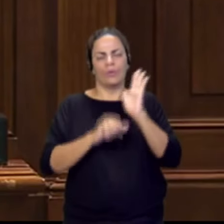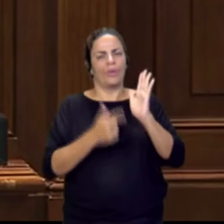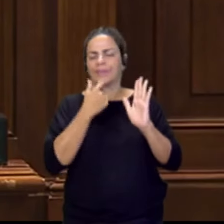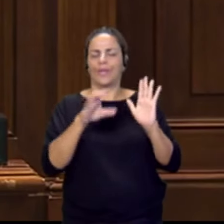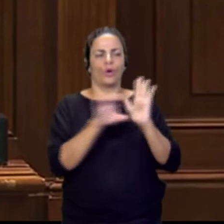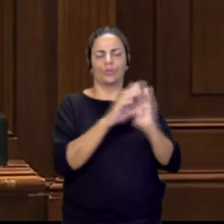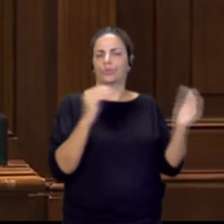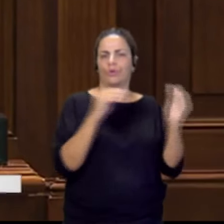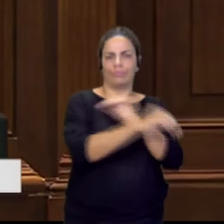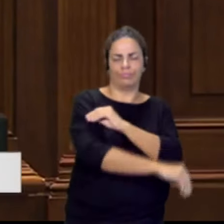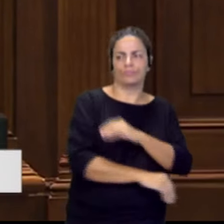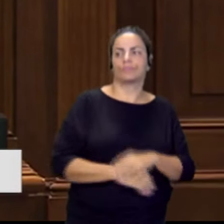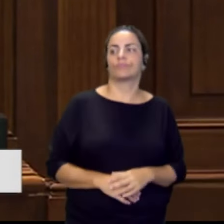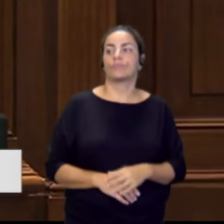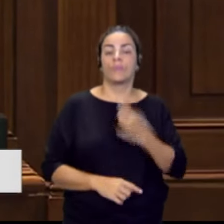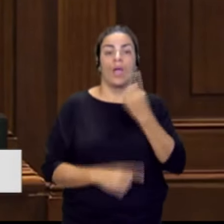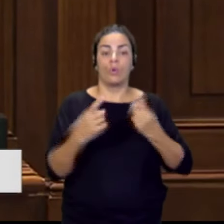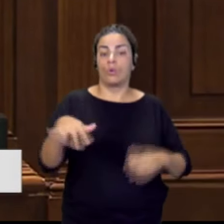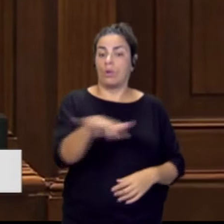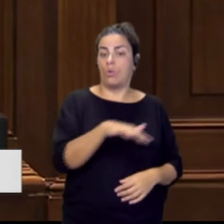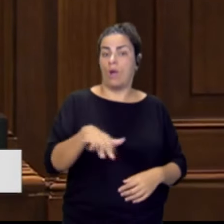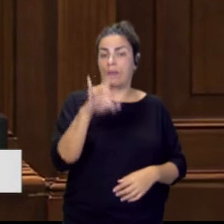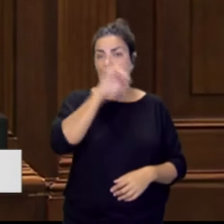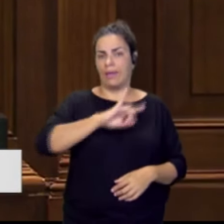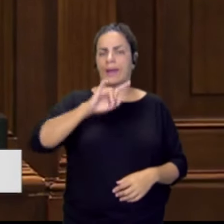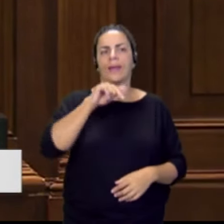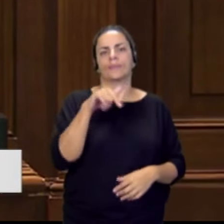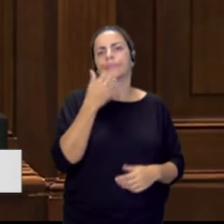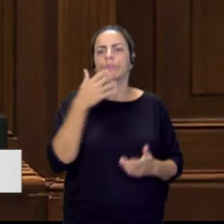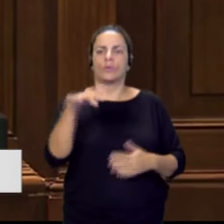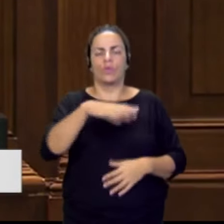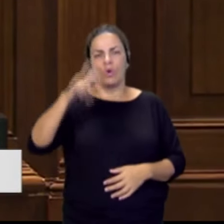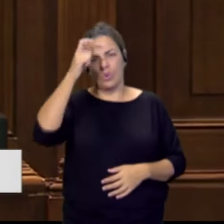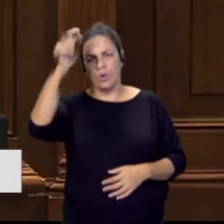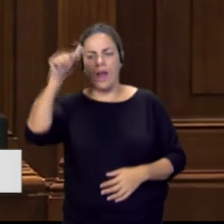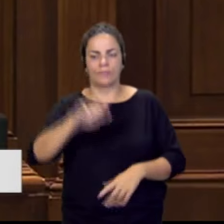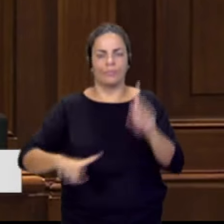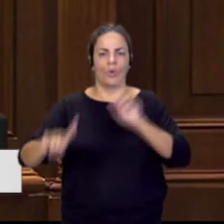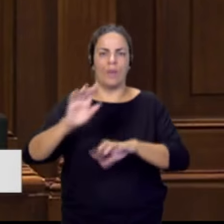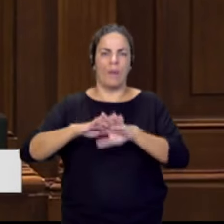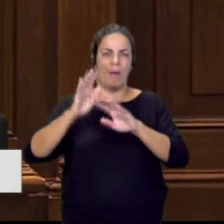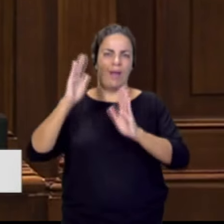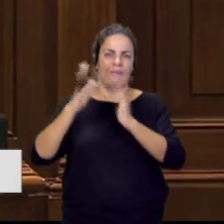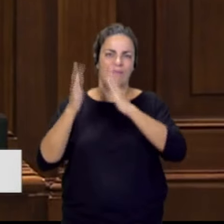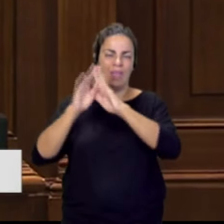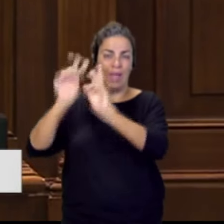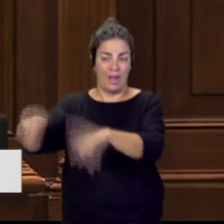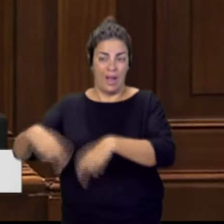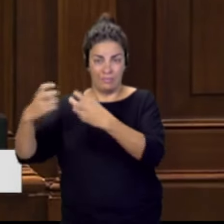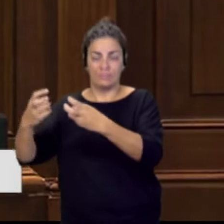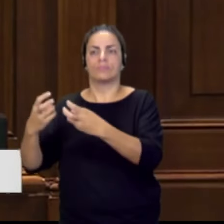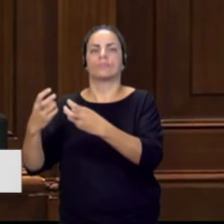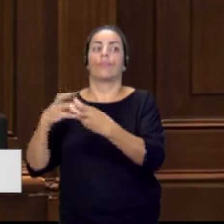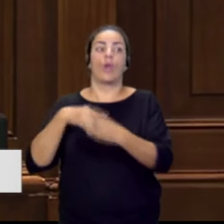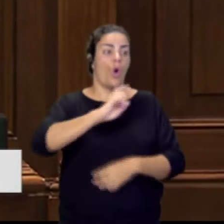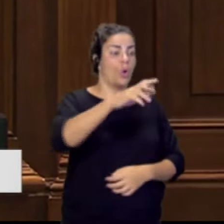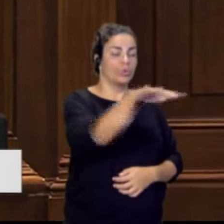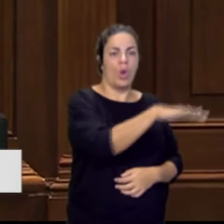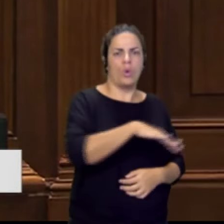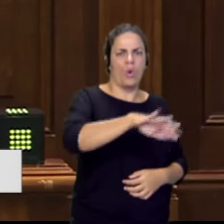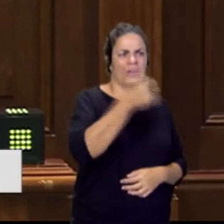Donde en algunos puntos de nuestra geografía tienen problemas en los entornos rurales para la rehabilitación de viviendas, en otros hace años que no se